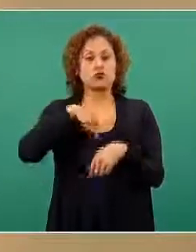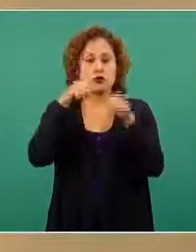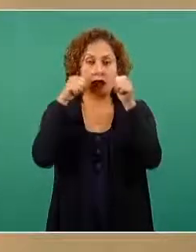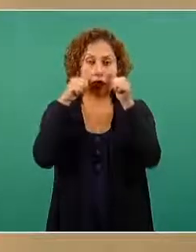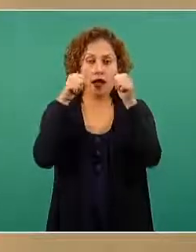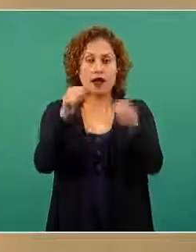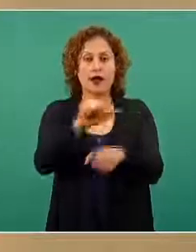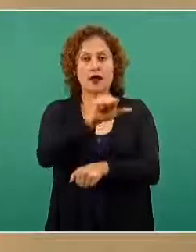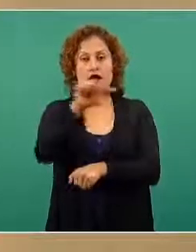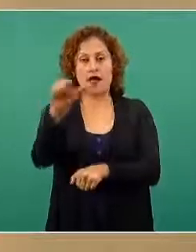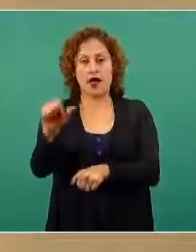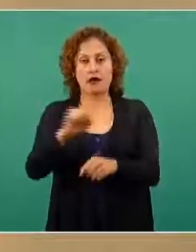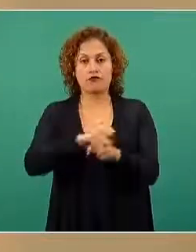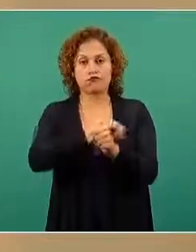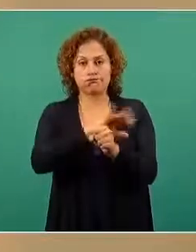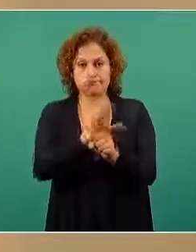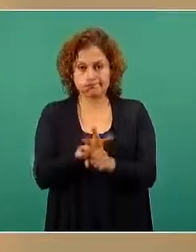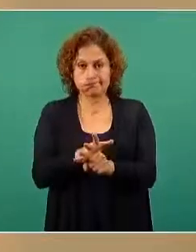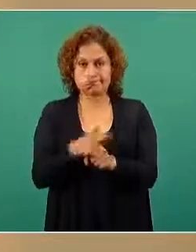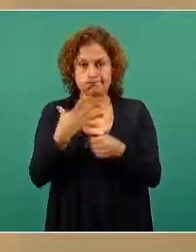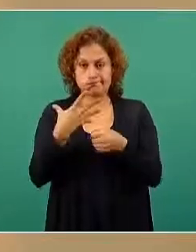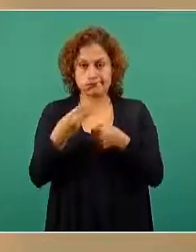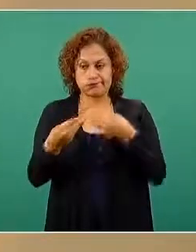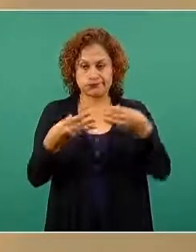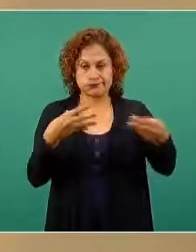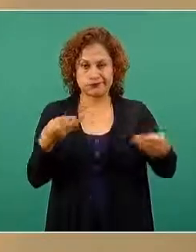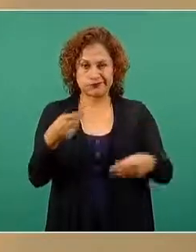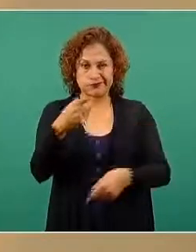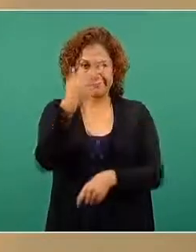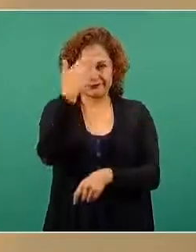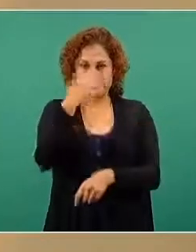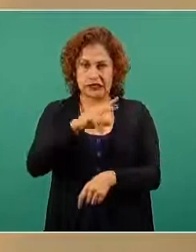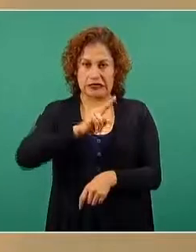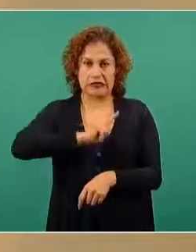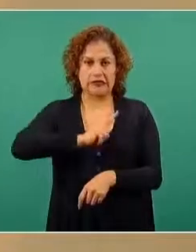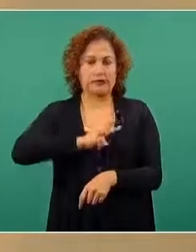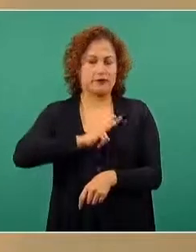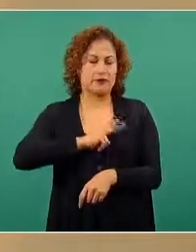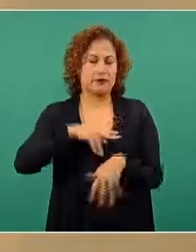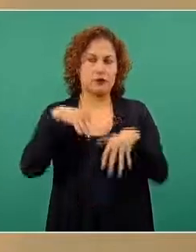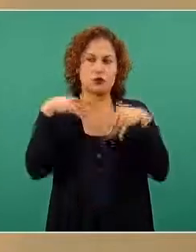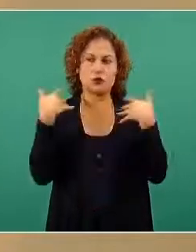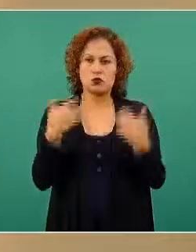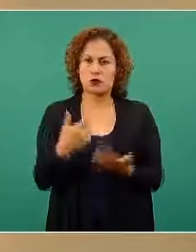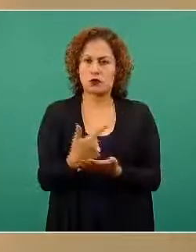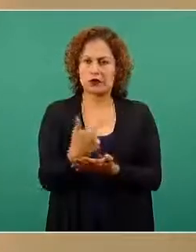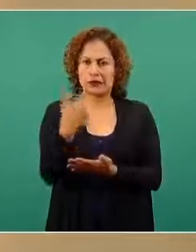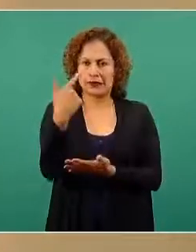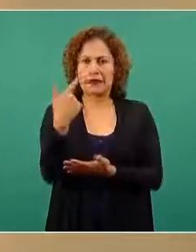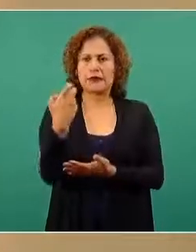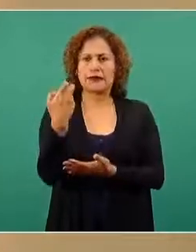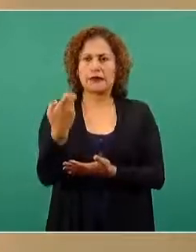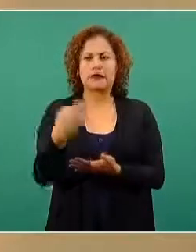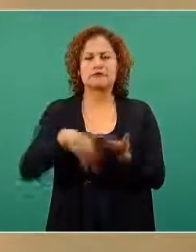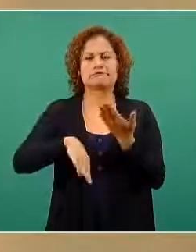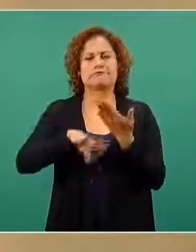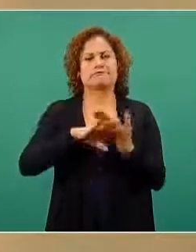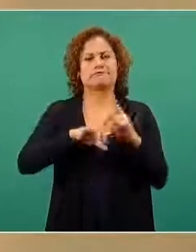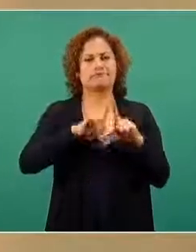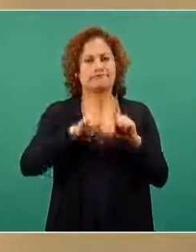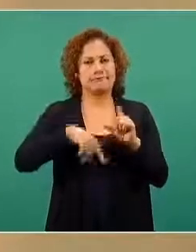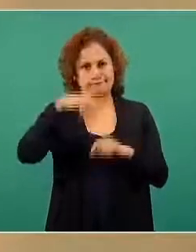la pandemia de este virus letal que tanto daño ha hecho al país. Y esta es la